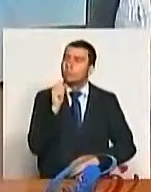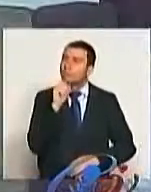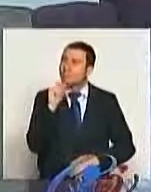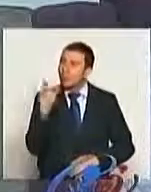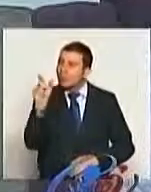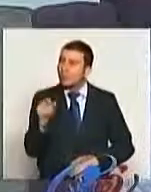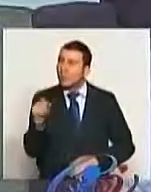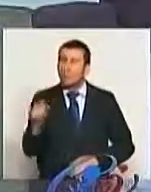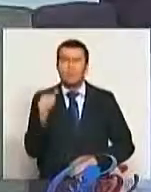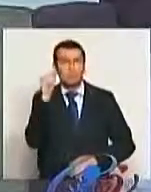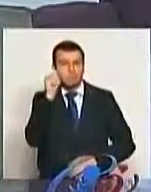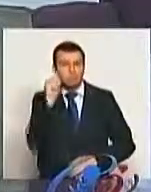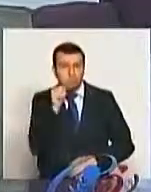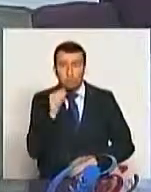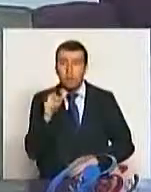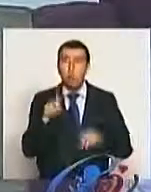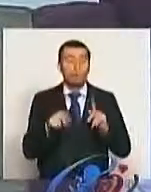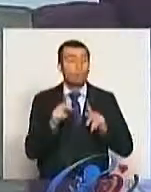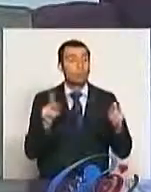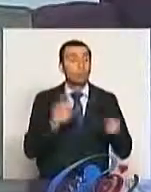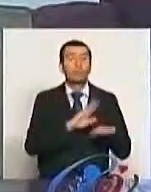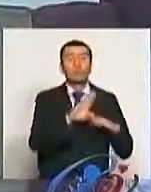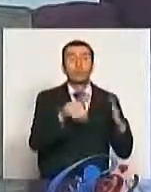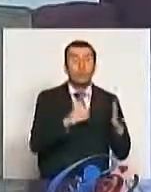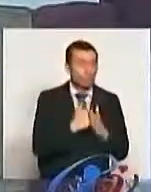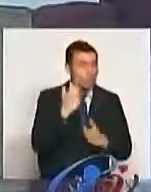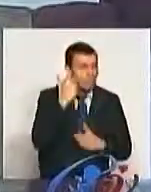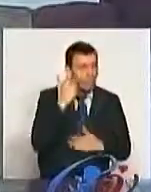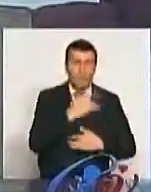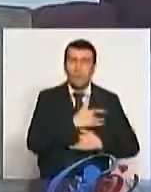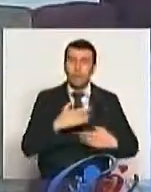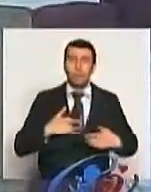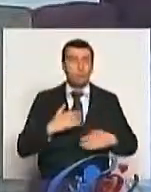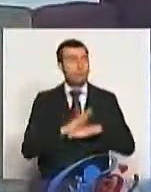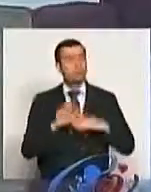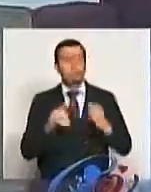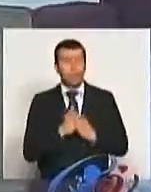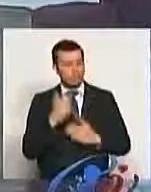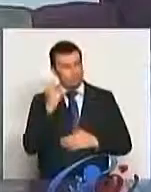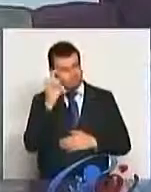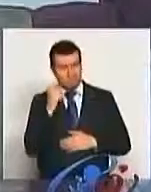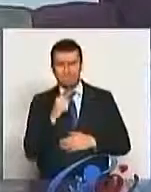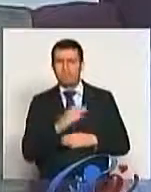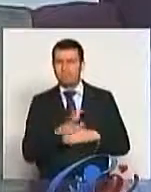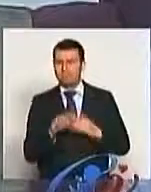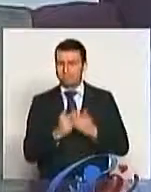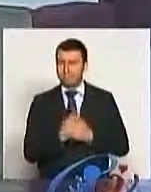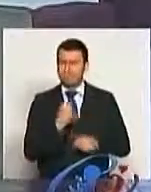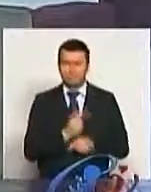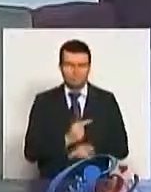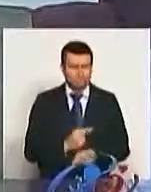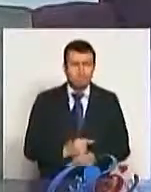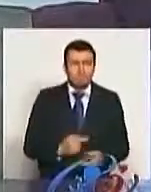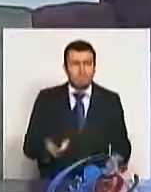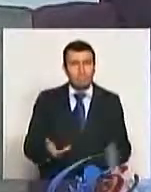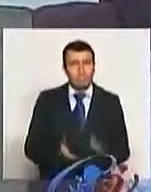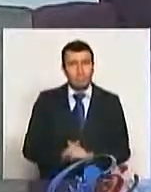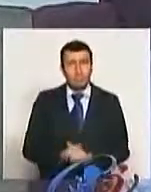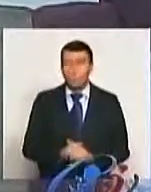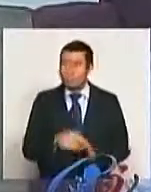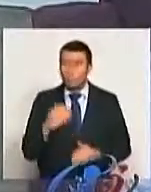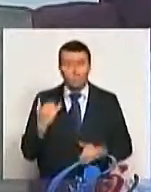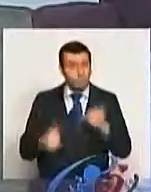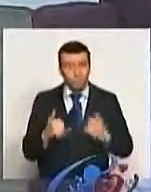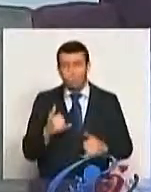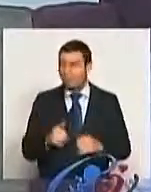porque en la calle todo el mundo opina de salud, todo el mundo sabe y todo el mundo formula y todo el mundo pone y todo el mundo quita. No juguemos más